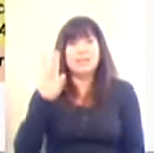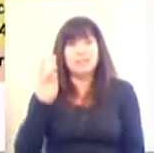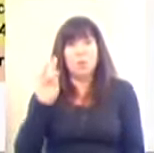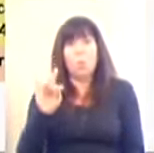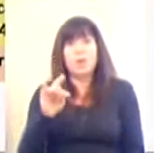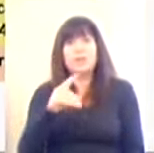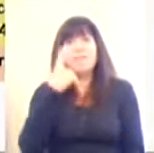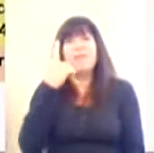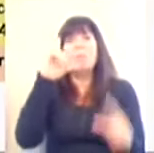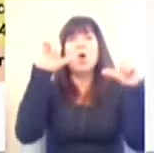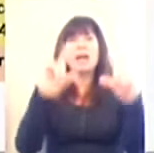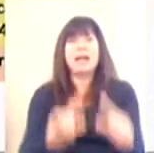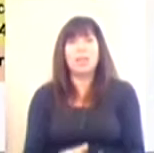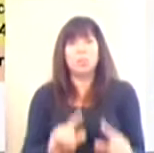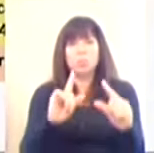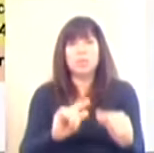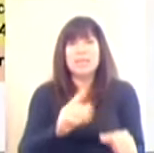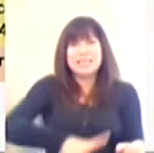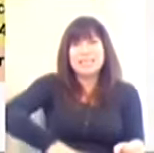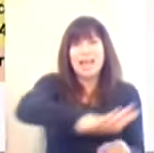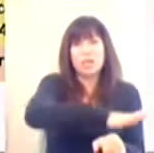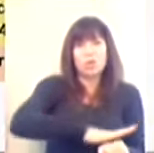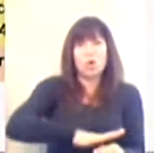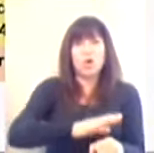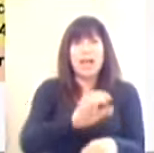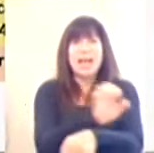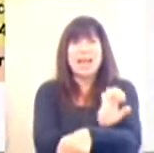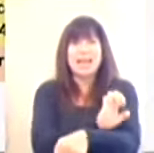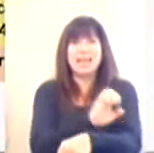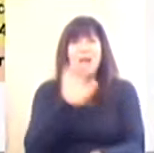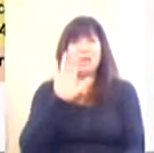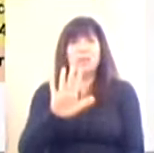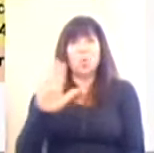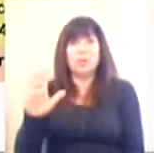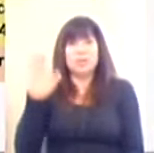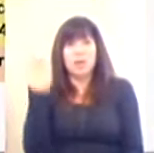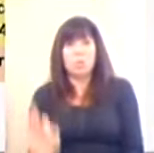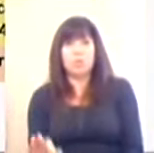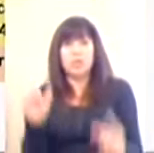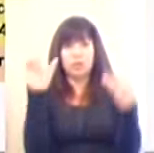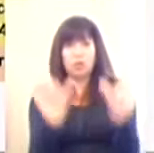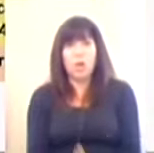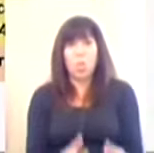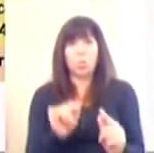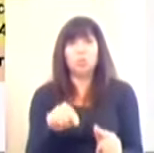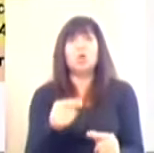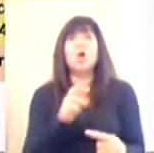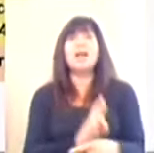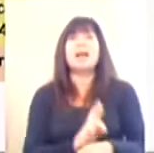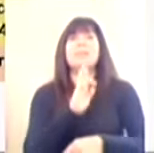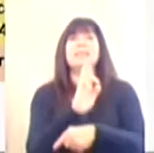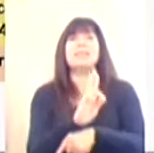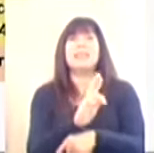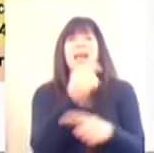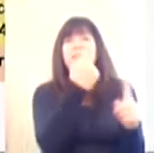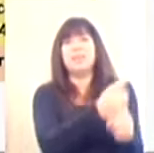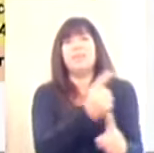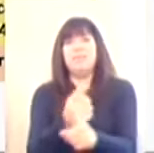a haber reducido en el sector energía un 55% de esta reducción, representada en esos